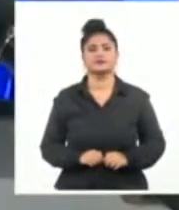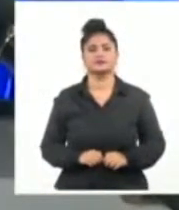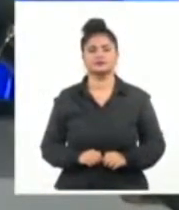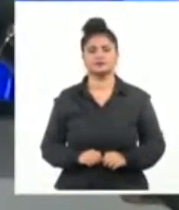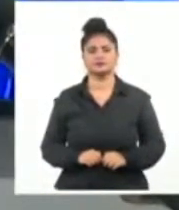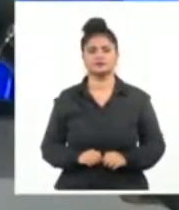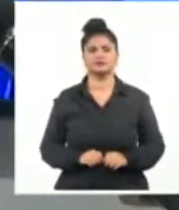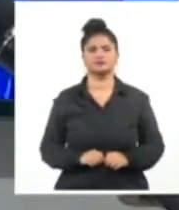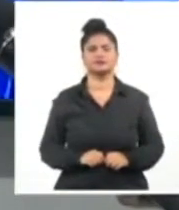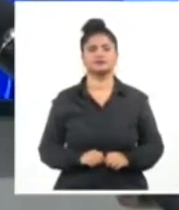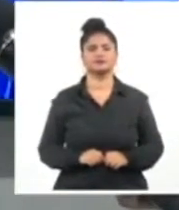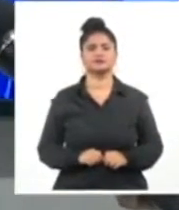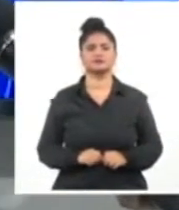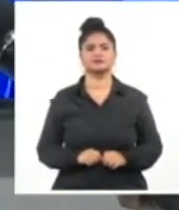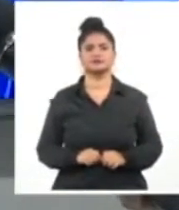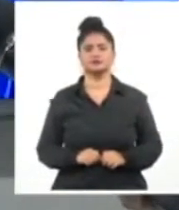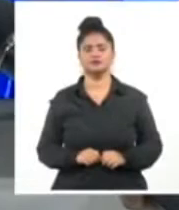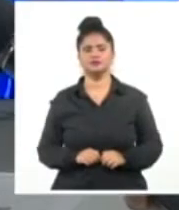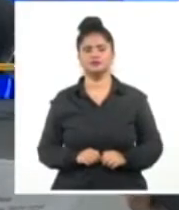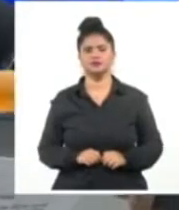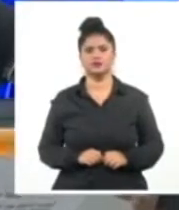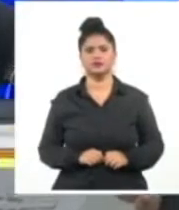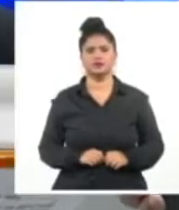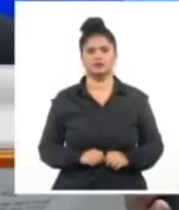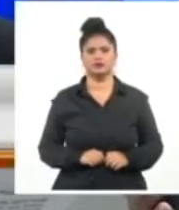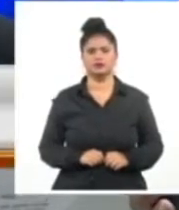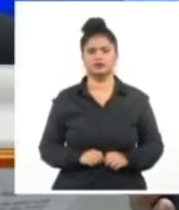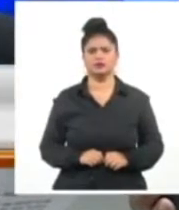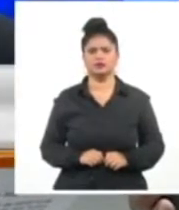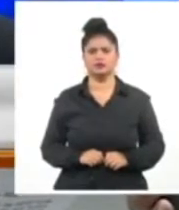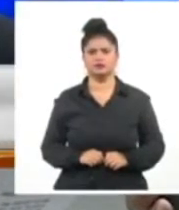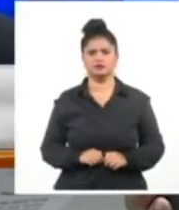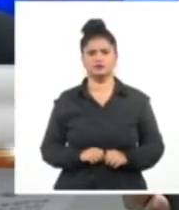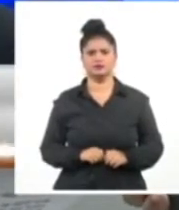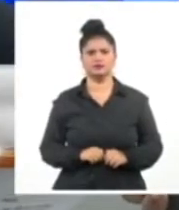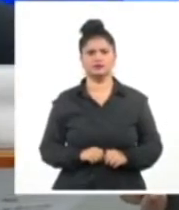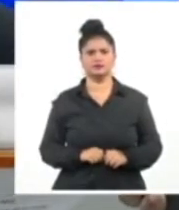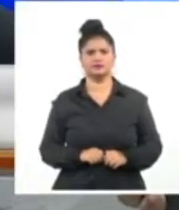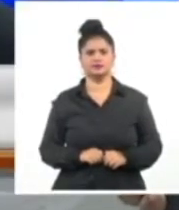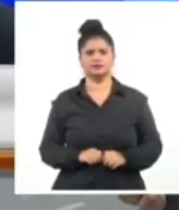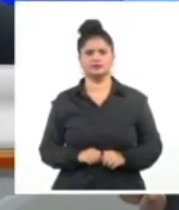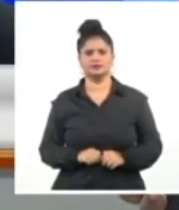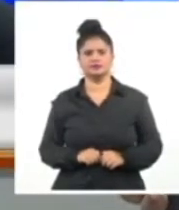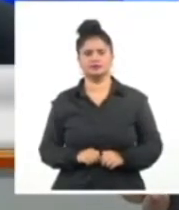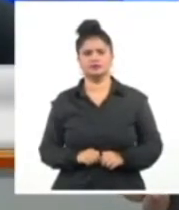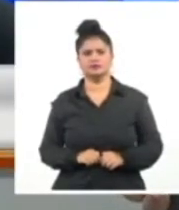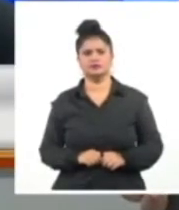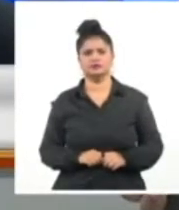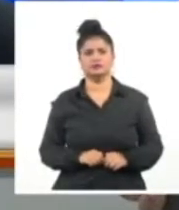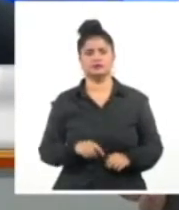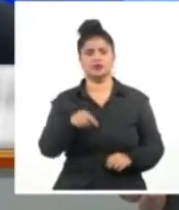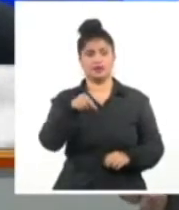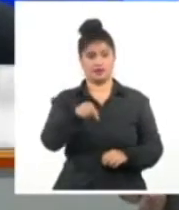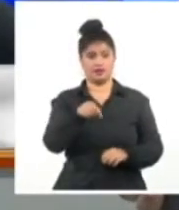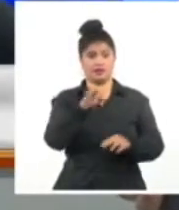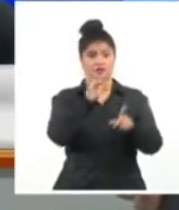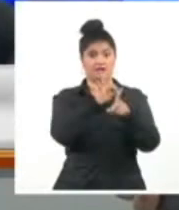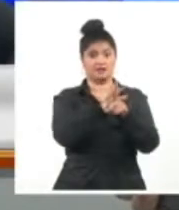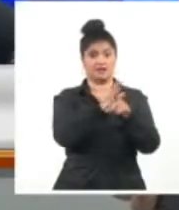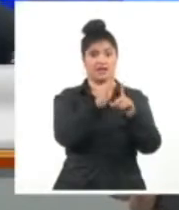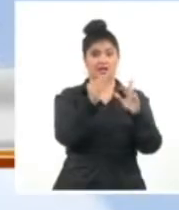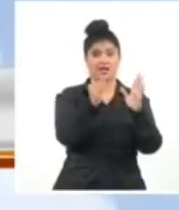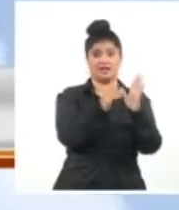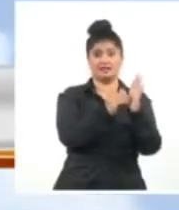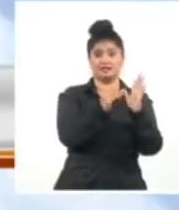En el caso de del horario pico, estamos previendo una afectación de 290 megawatts en el horario máximo de demanda, que